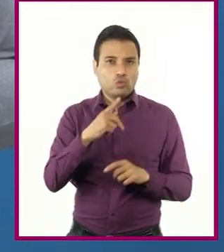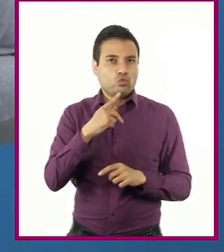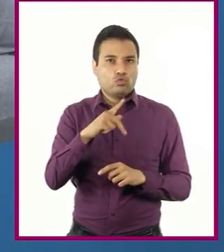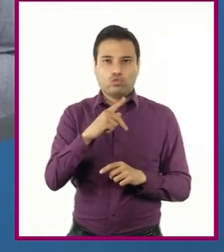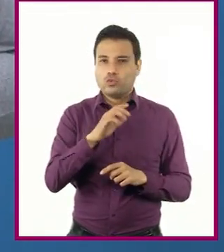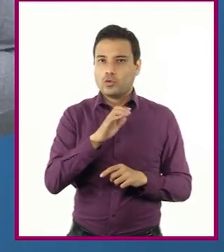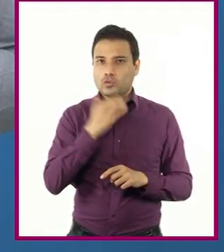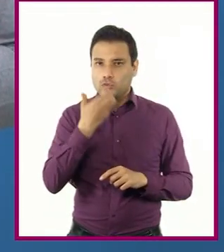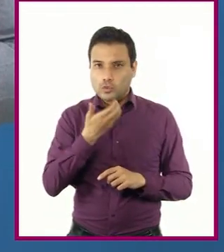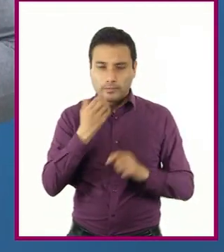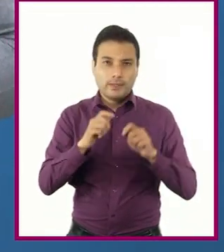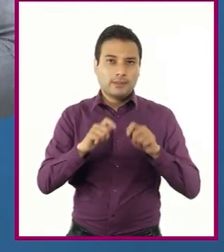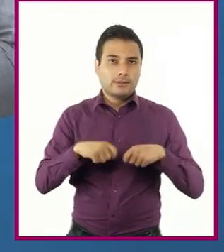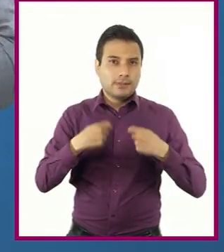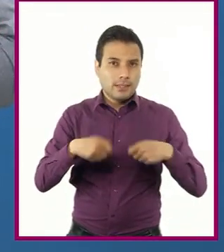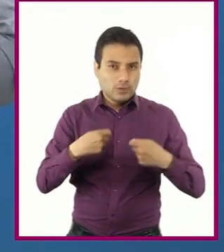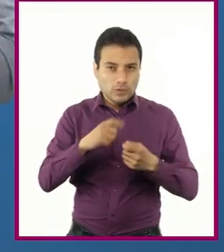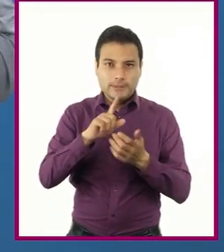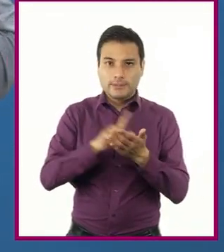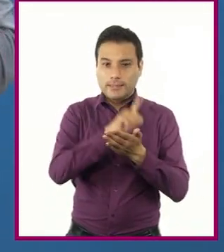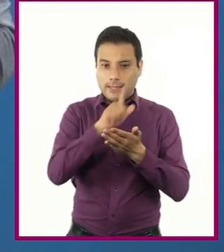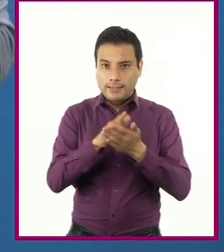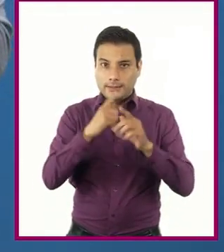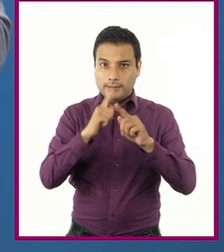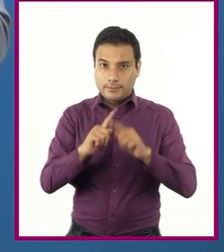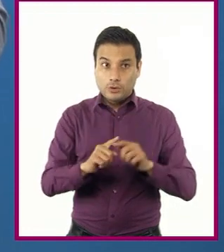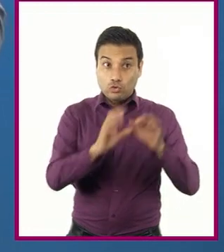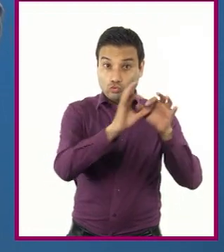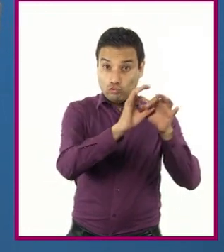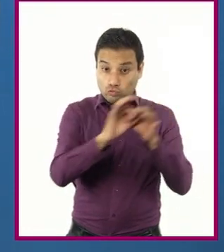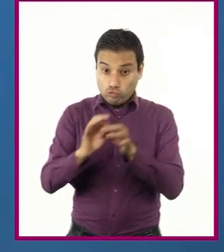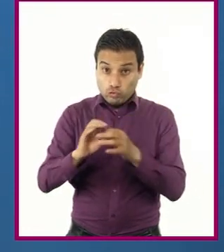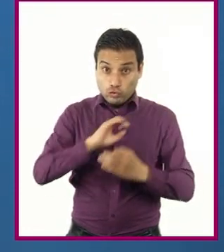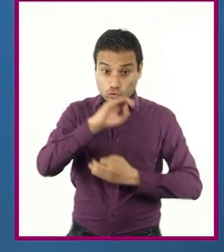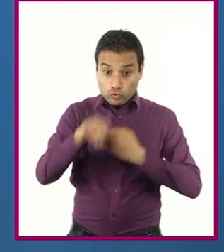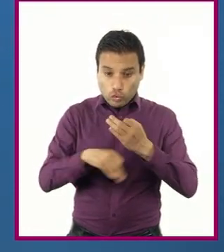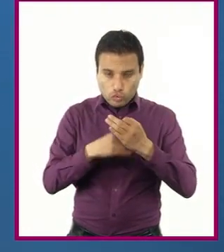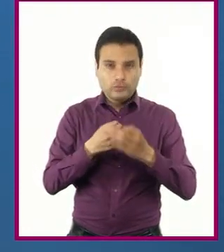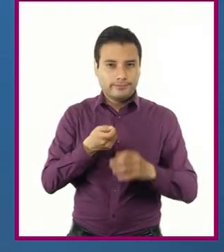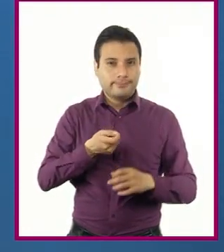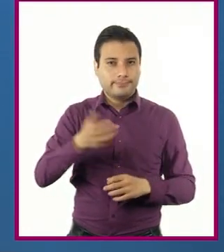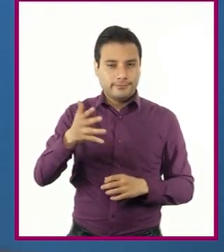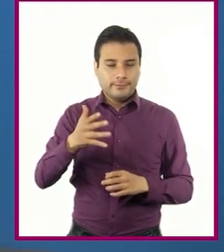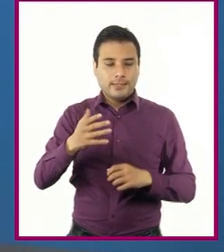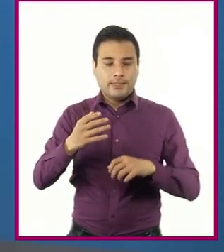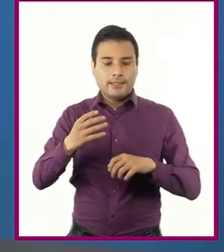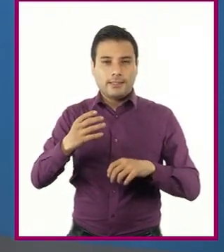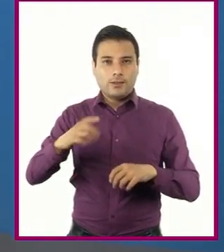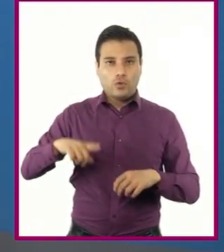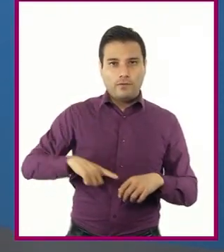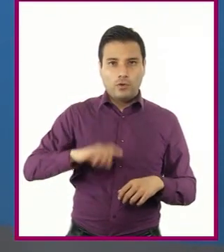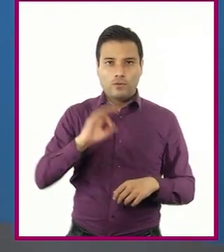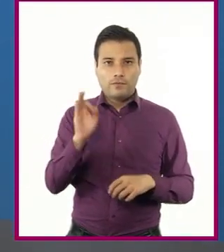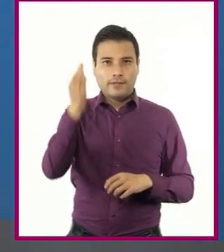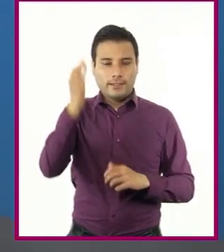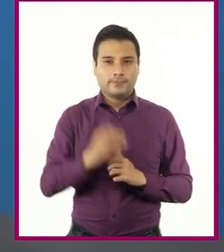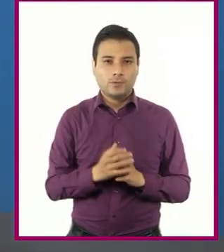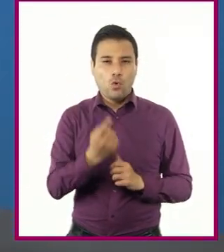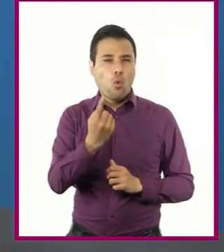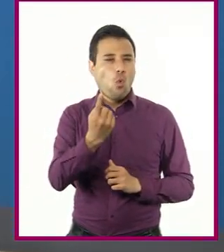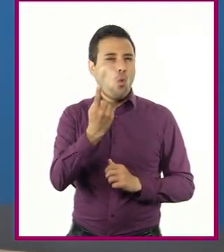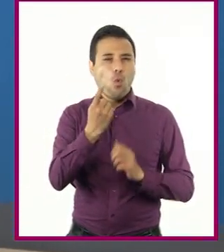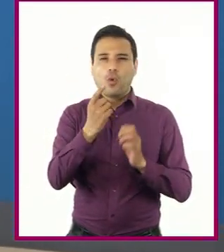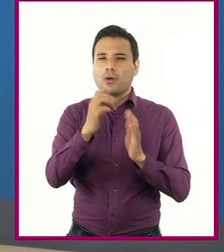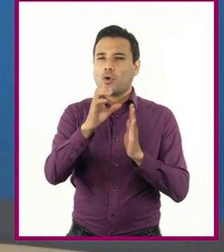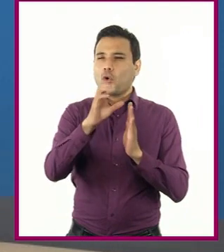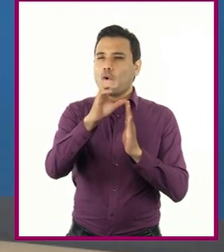tradiciones, normas y leyes que al unirse forman un Estado federal que tiene como base la misma Constitución, que ninguna ley